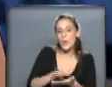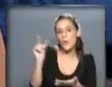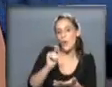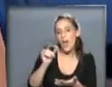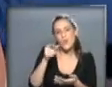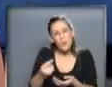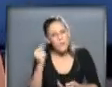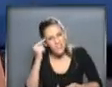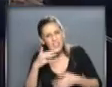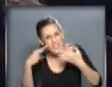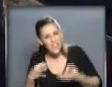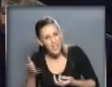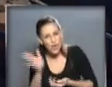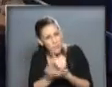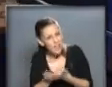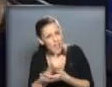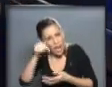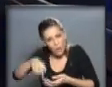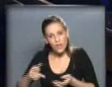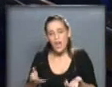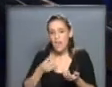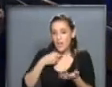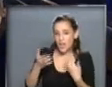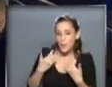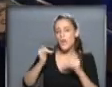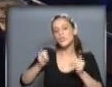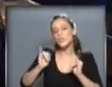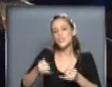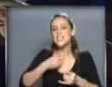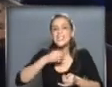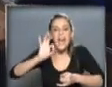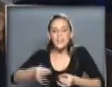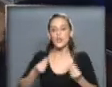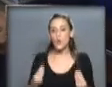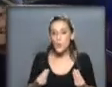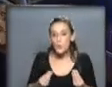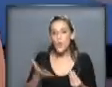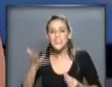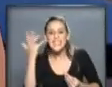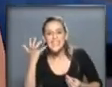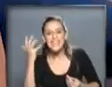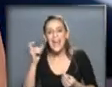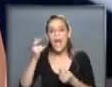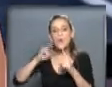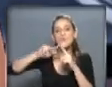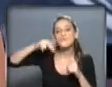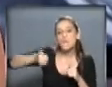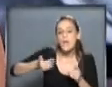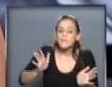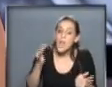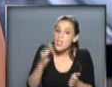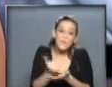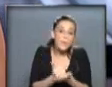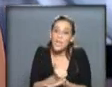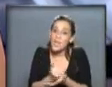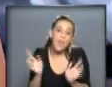bueno, si vos sí, querés... ¿Me están esperando hasta ahora? ¿Querés hablar de eso? Hablemos de eso. Sí, están esperando qué es lo que pasa con la Tigresa Acuña. ¿Qué es lo que está pasando? Bueno.